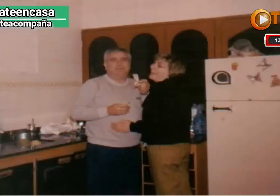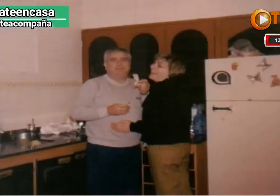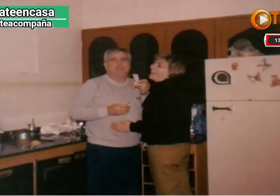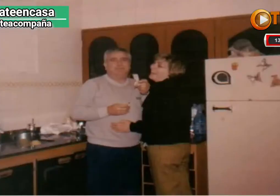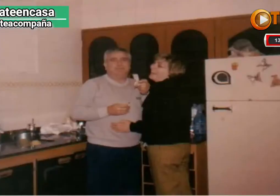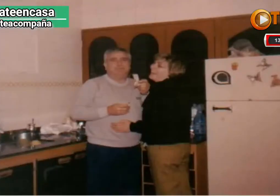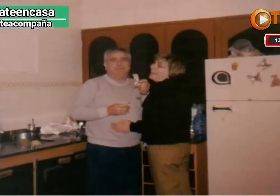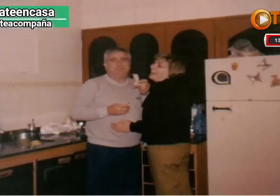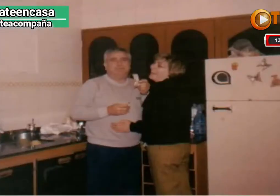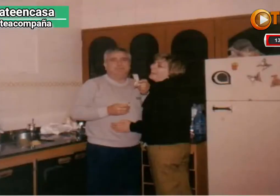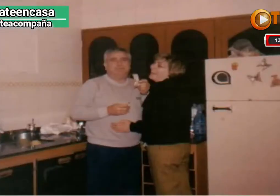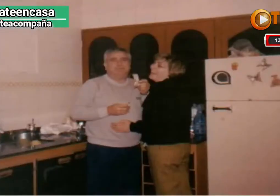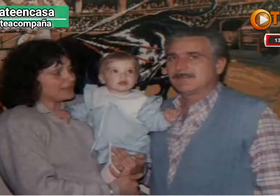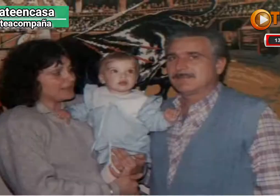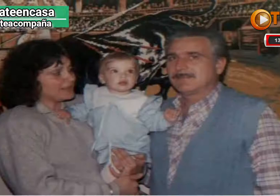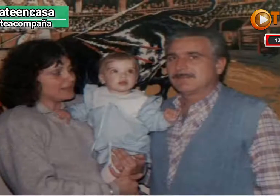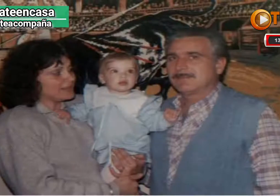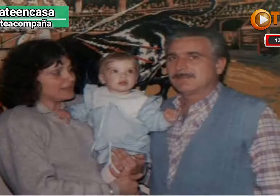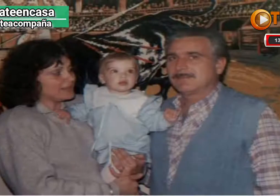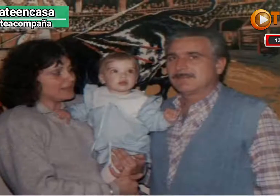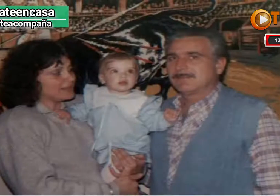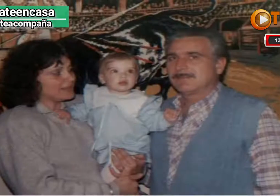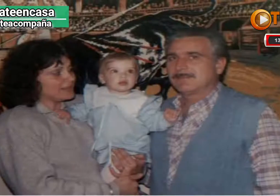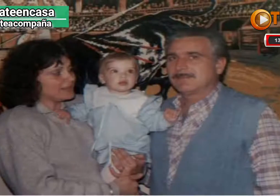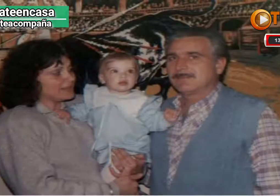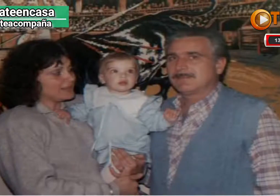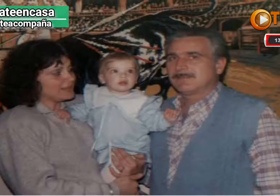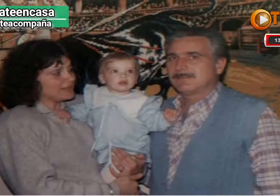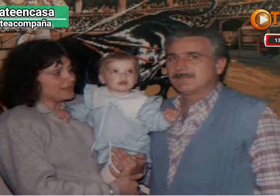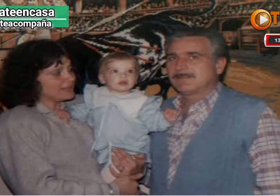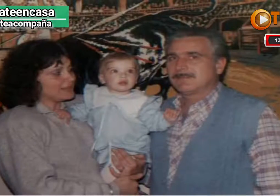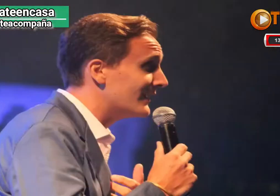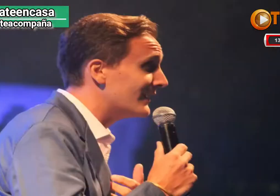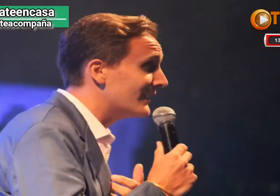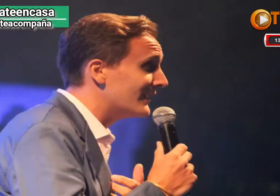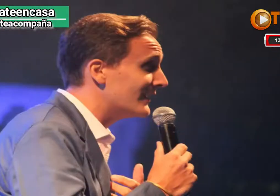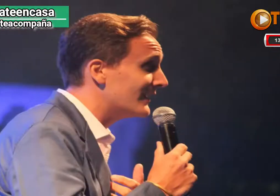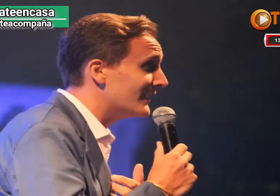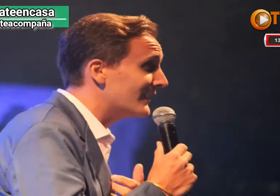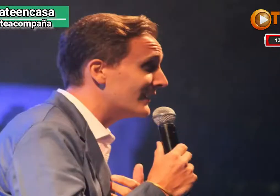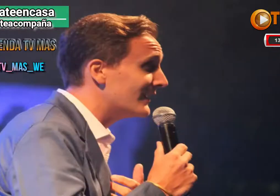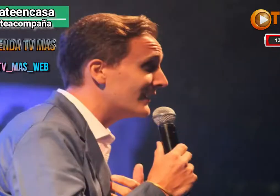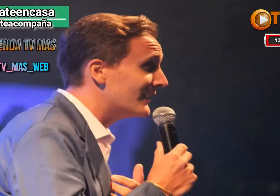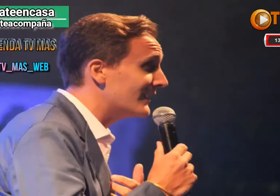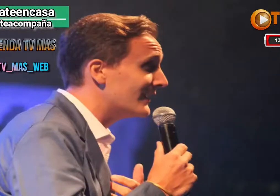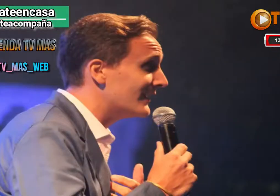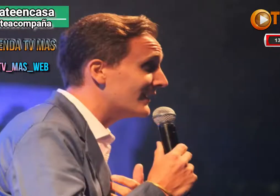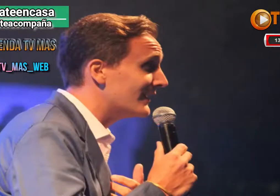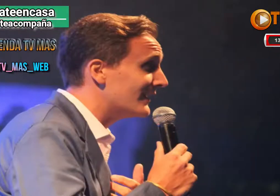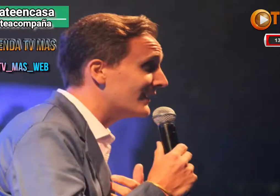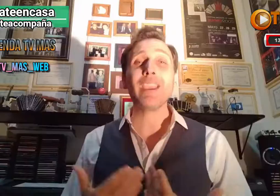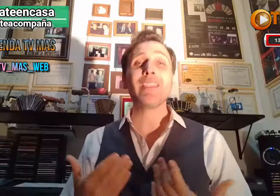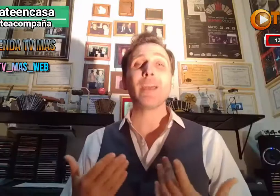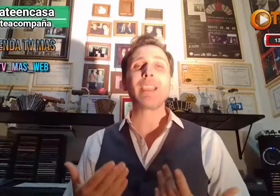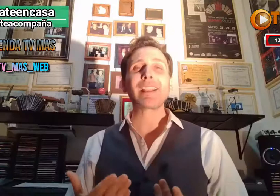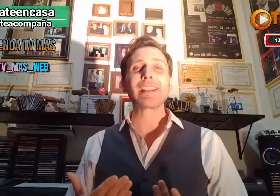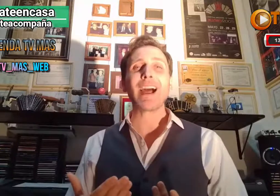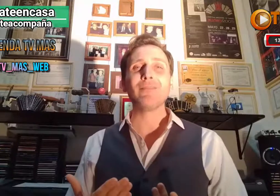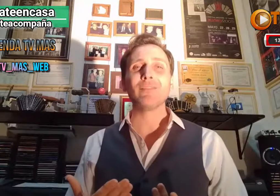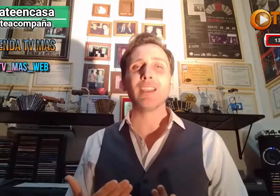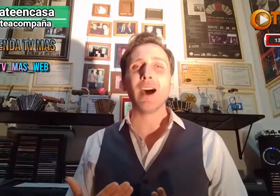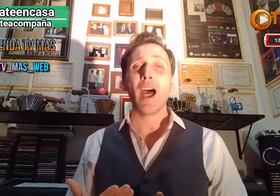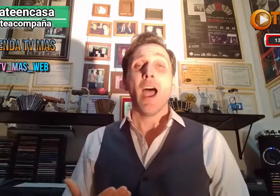corazón. Viejo mío, es tu hijo el que te canta, y al oír de